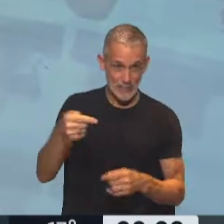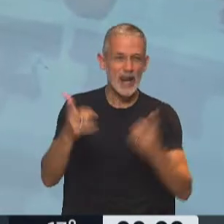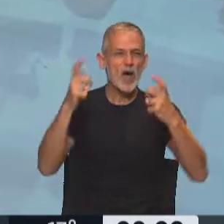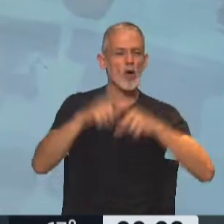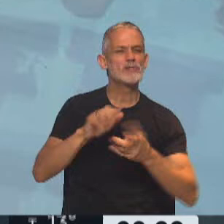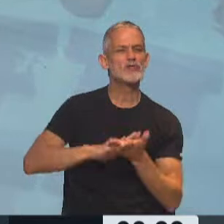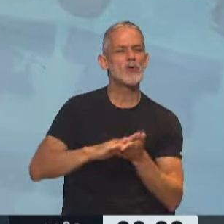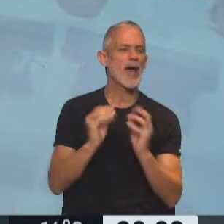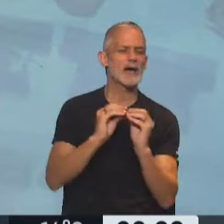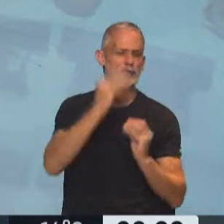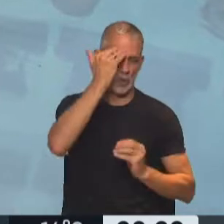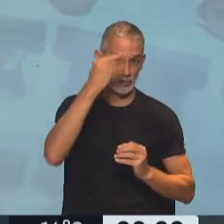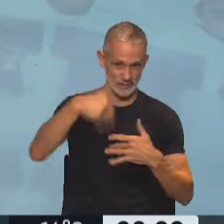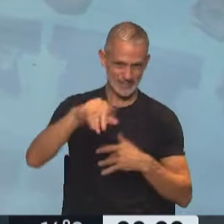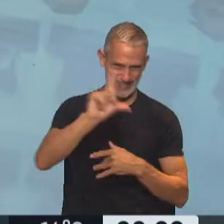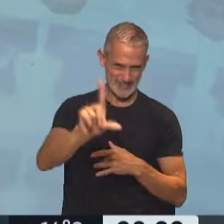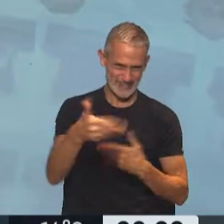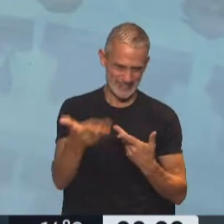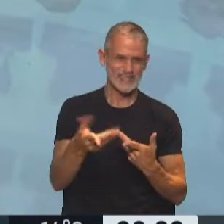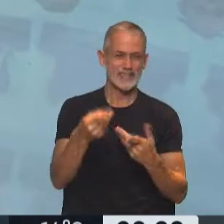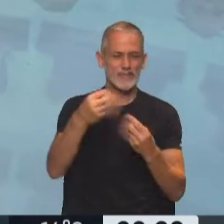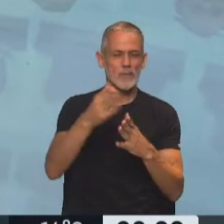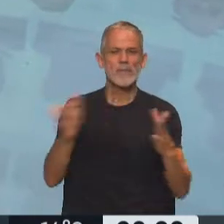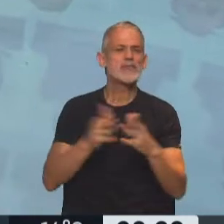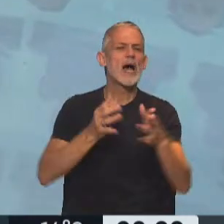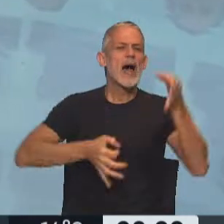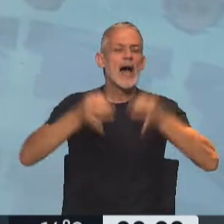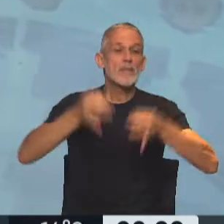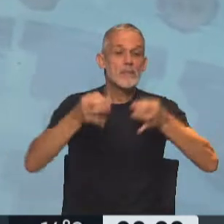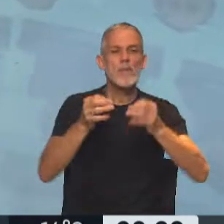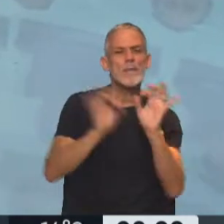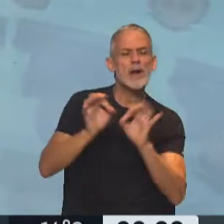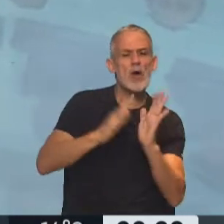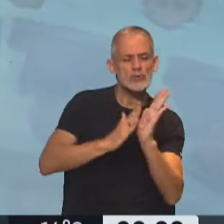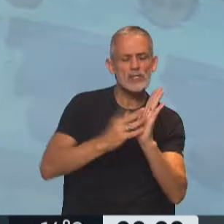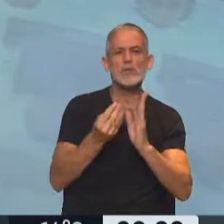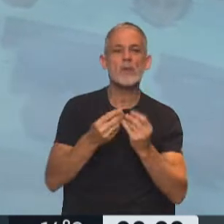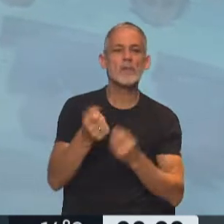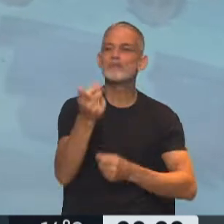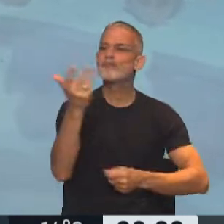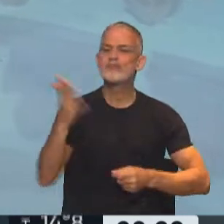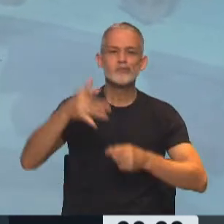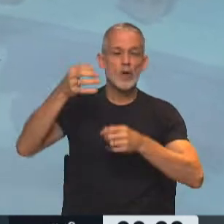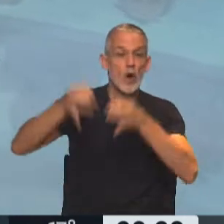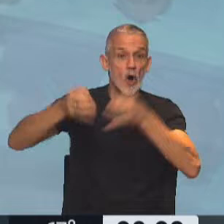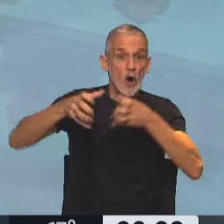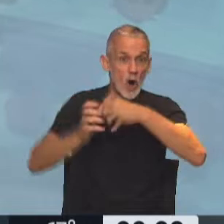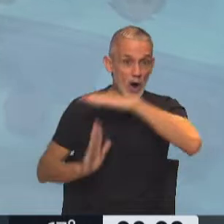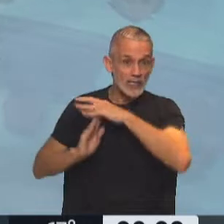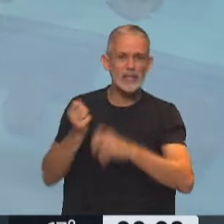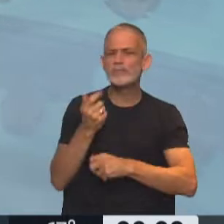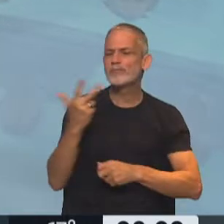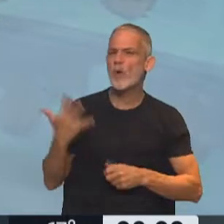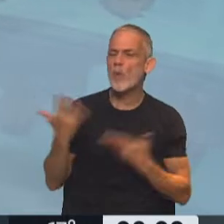Asuntos Constitucionales, la que empieza, se van a analizar proyectos para definir la ampliación de la Corte Suprema de Justicia